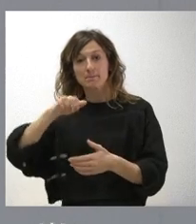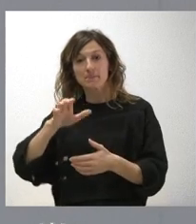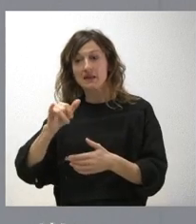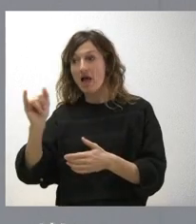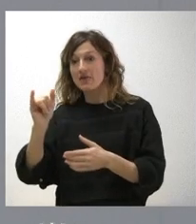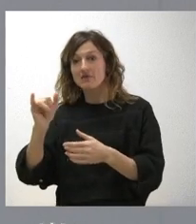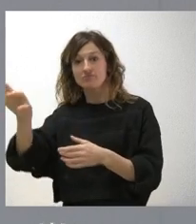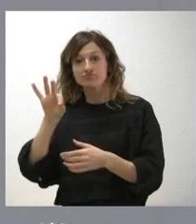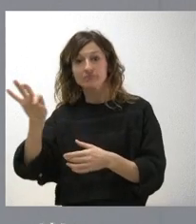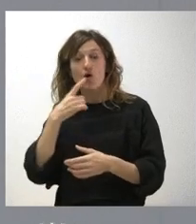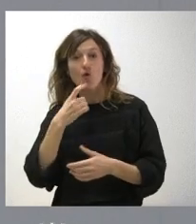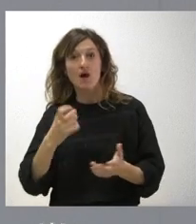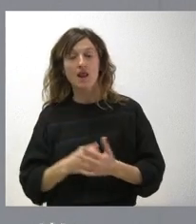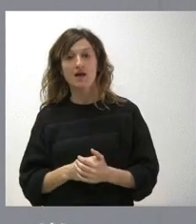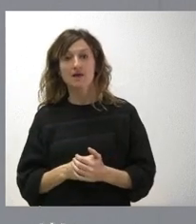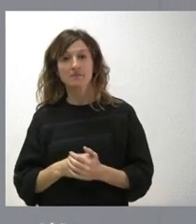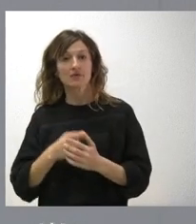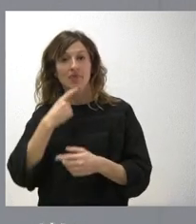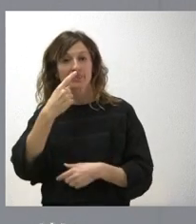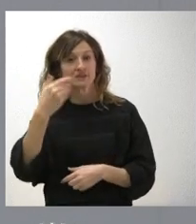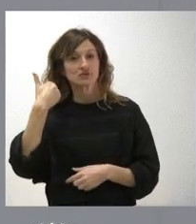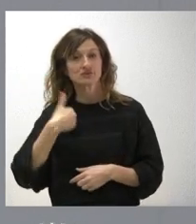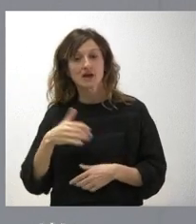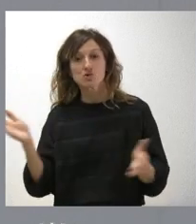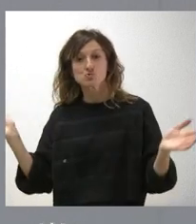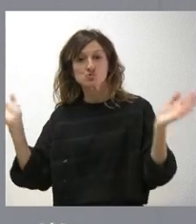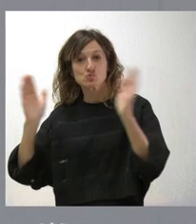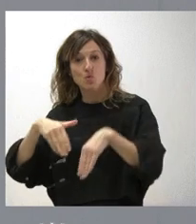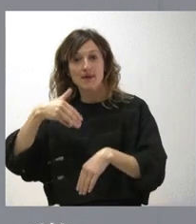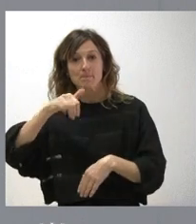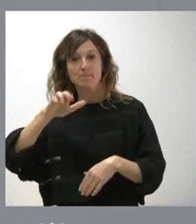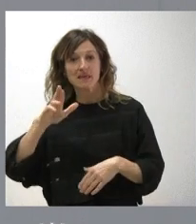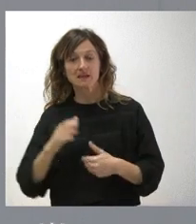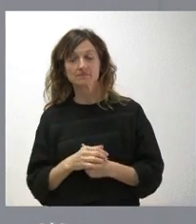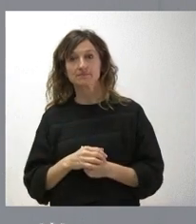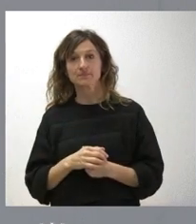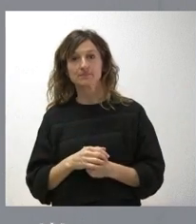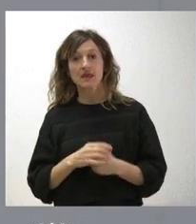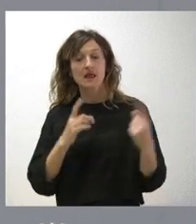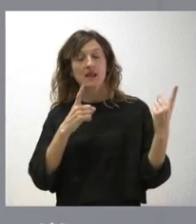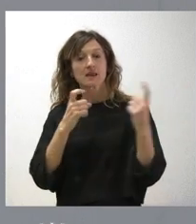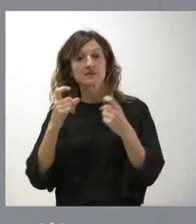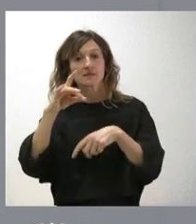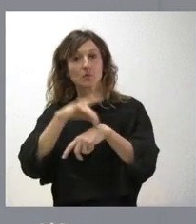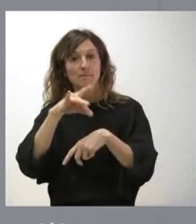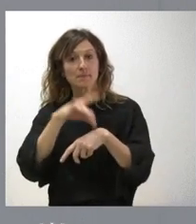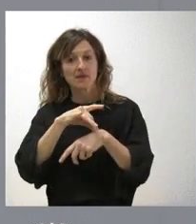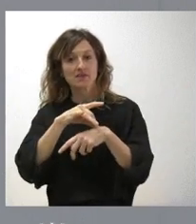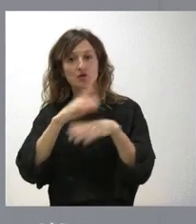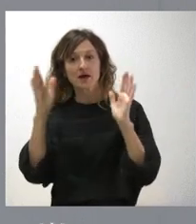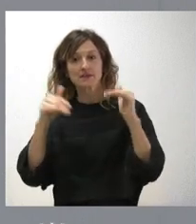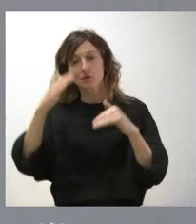subiera El problema es que como hemos dicho en alguna ocasión no hay médicos mir y como necesitamos médicos de atención